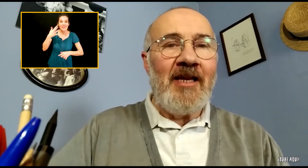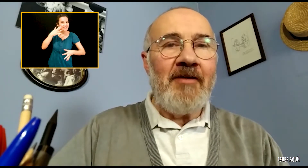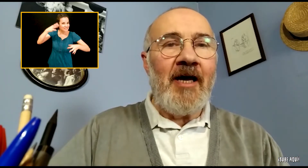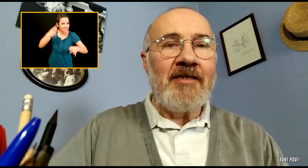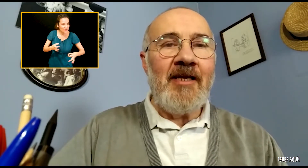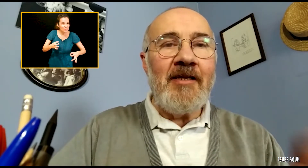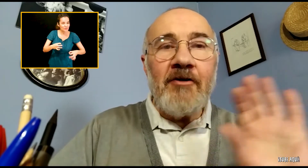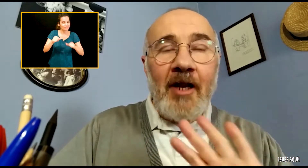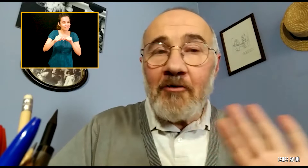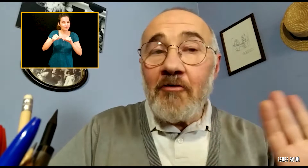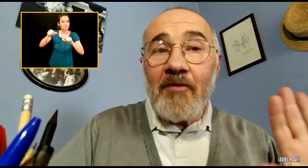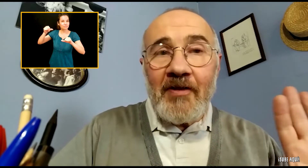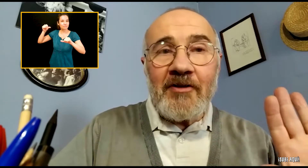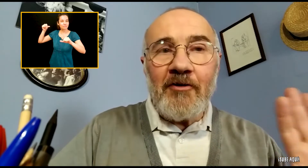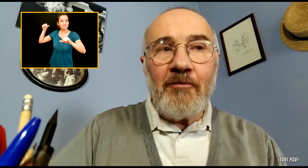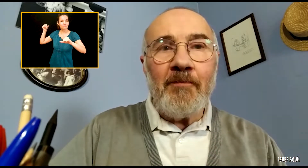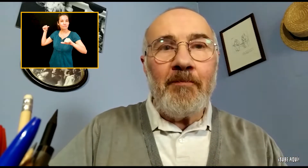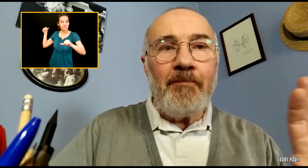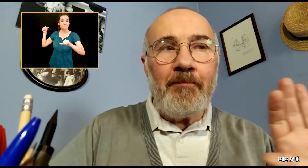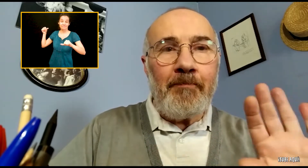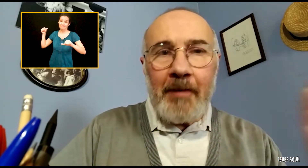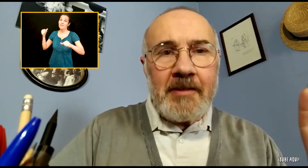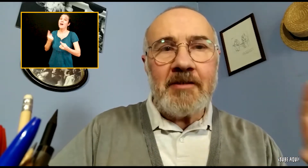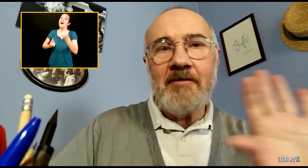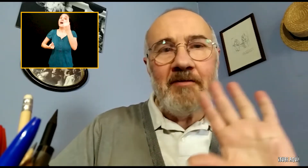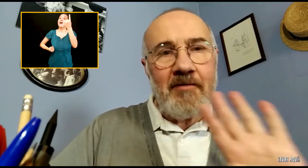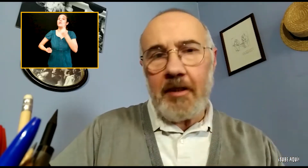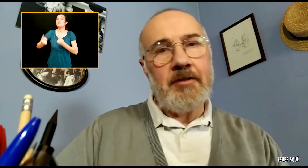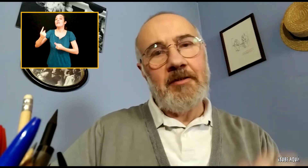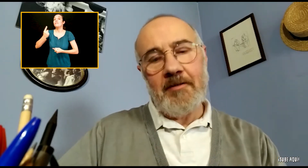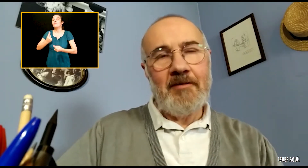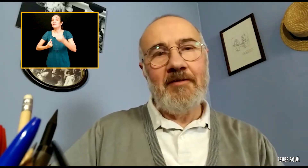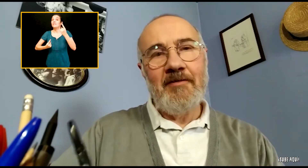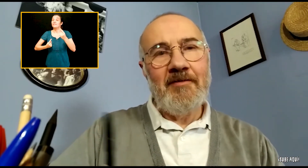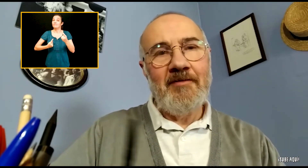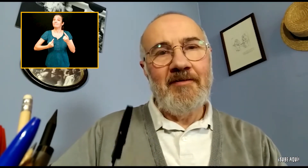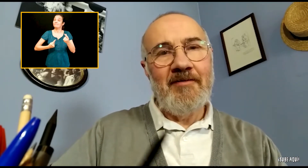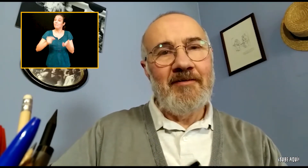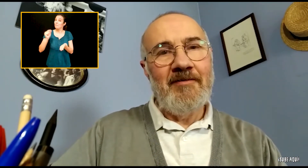alguna vez en la vida has tenido en algún momento un plis gris.